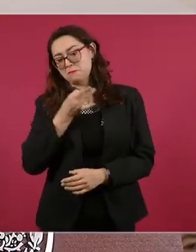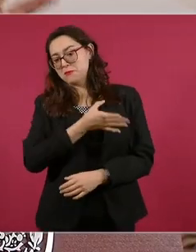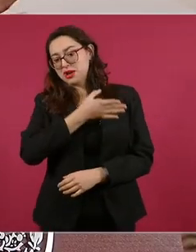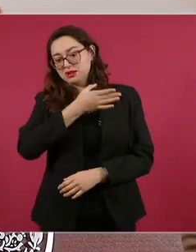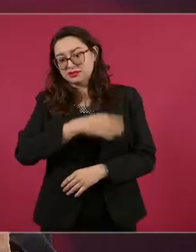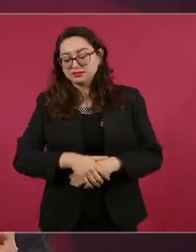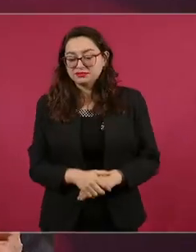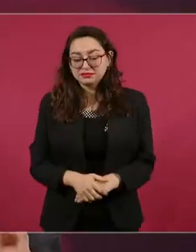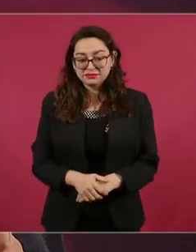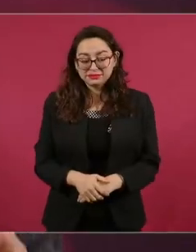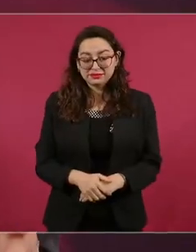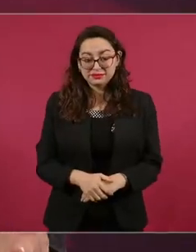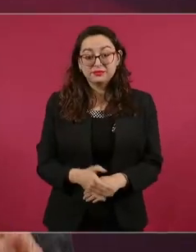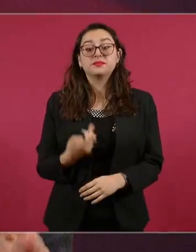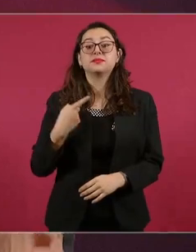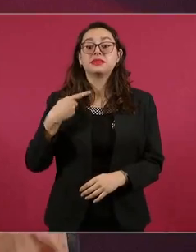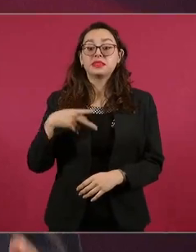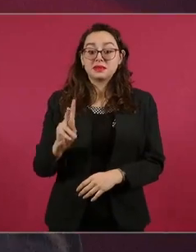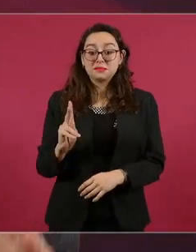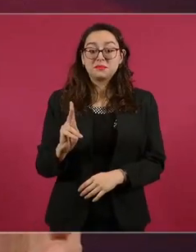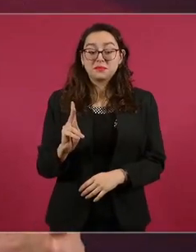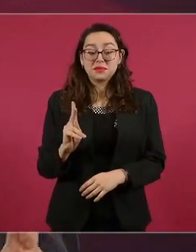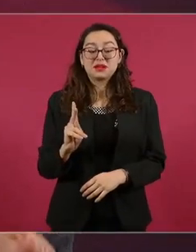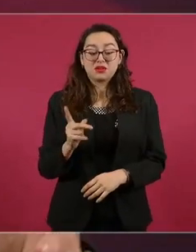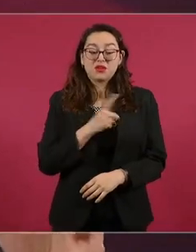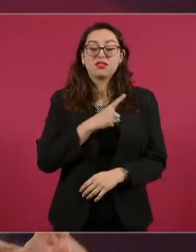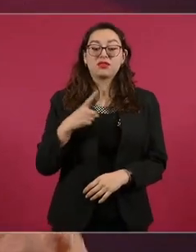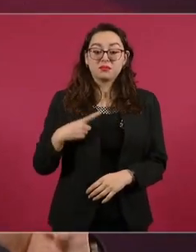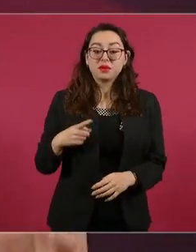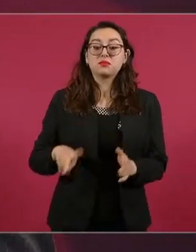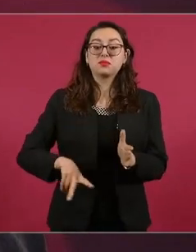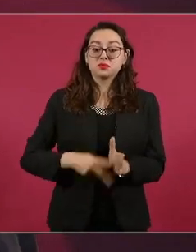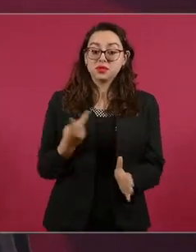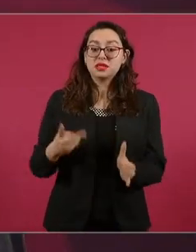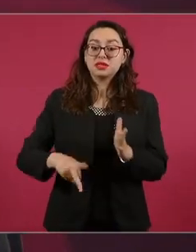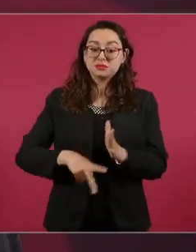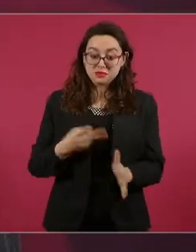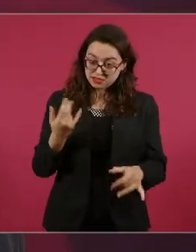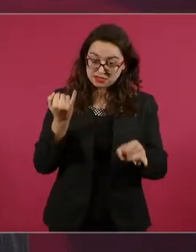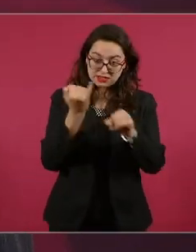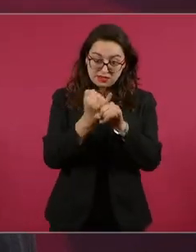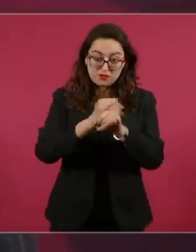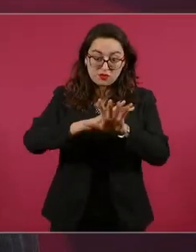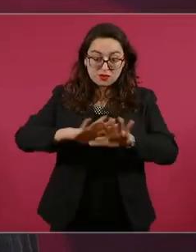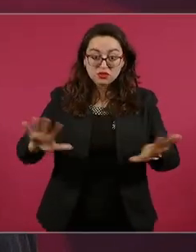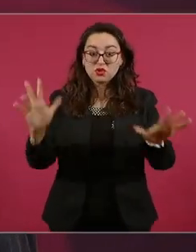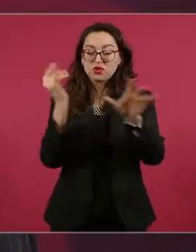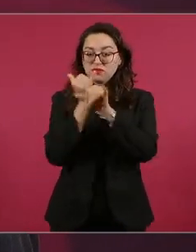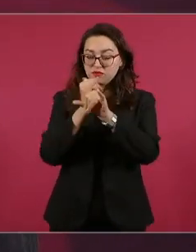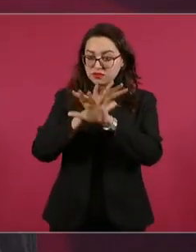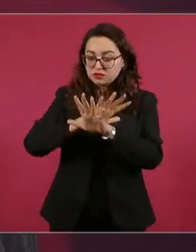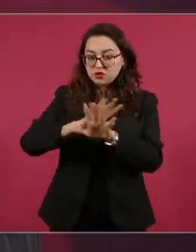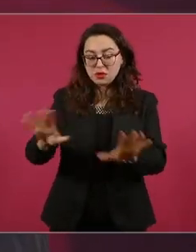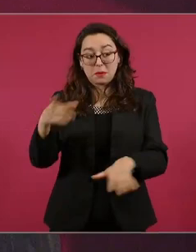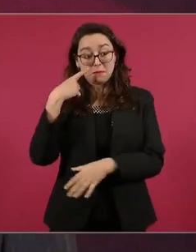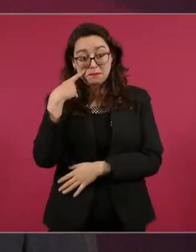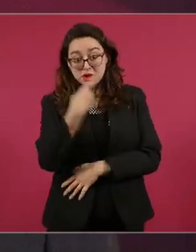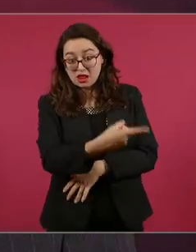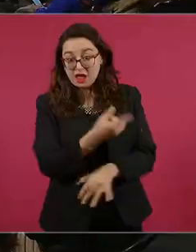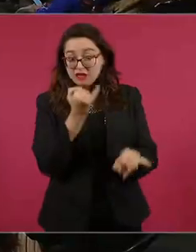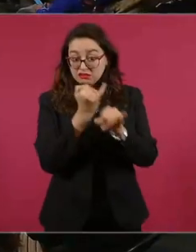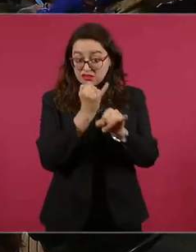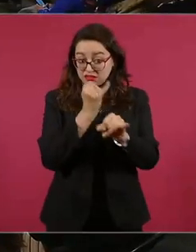Pero sí hay que estarlo denunciando para ir tomando conciencia, porque